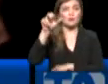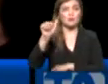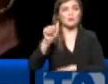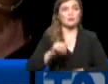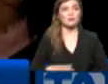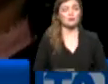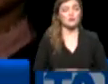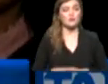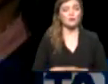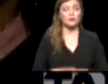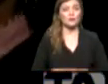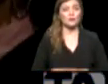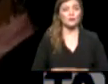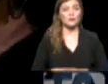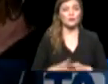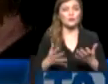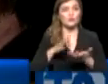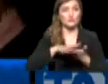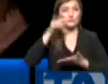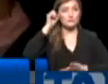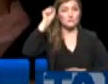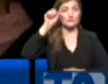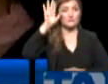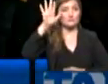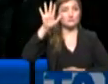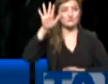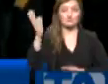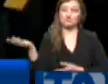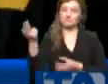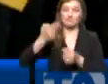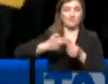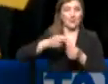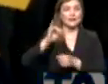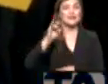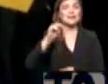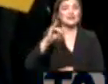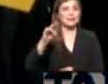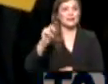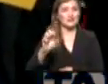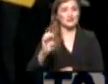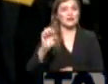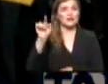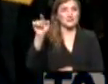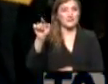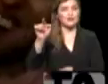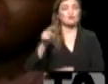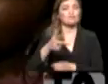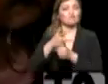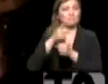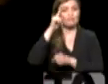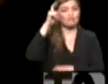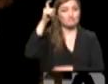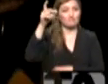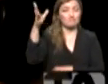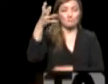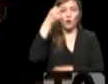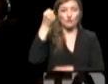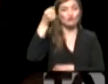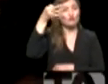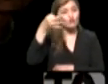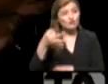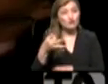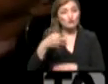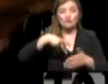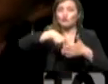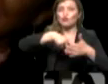quiere aprender a hacer cine, venga en cine. Con esta graduación, Andrea nos demuestra que los sueños se cumplen pese